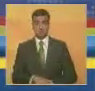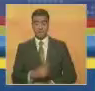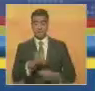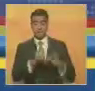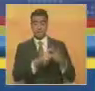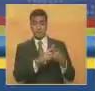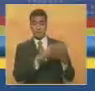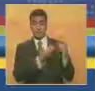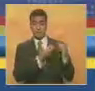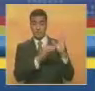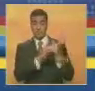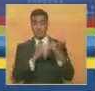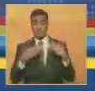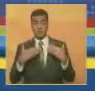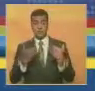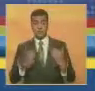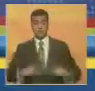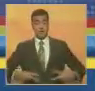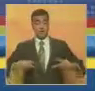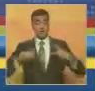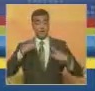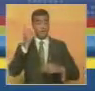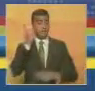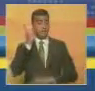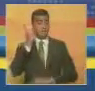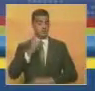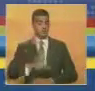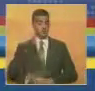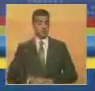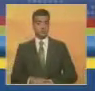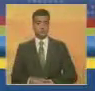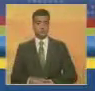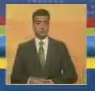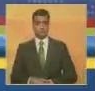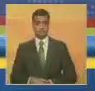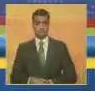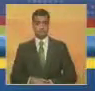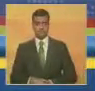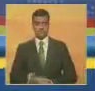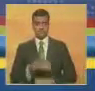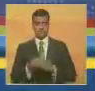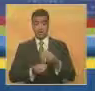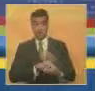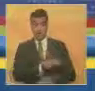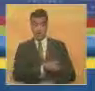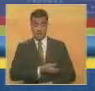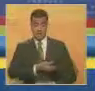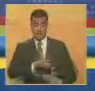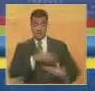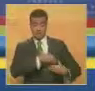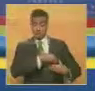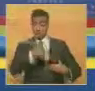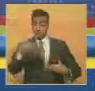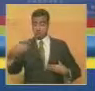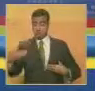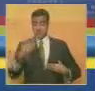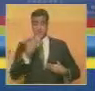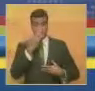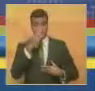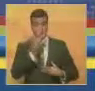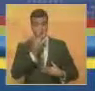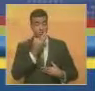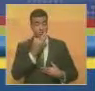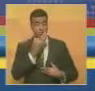ampare el derecho a la salud y a la vida de las afectadas y que ordene la extracción segura de los implantes